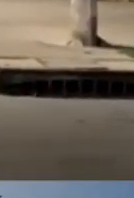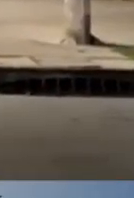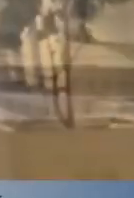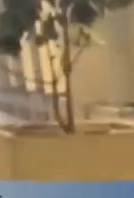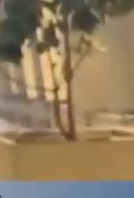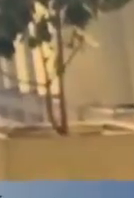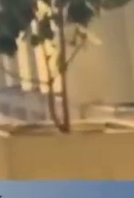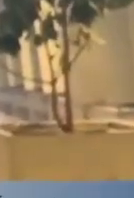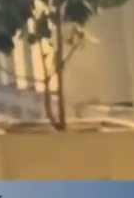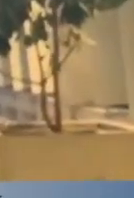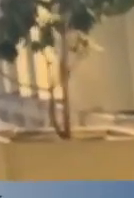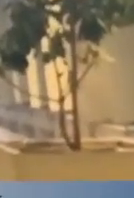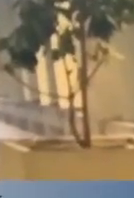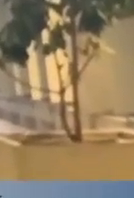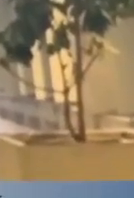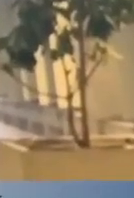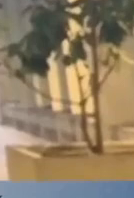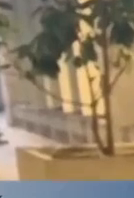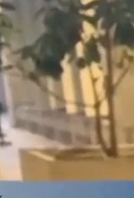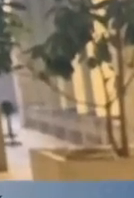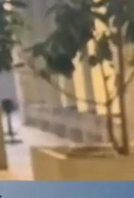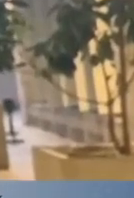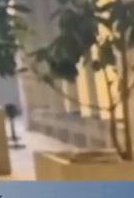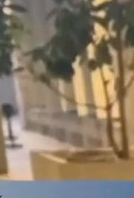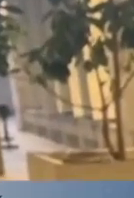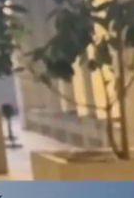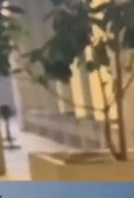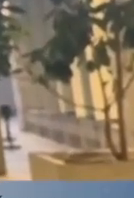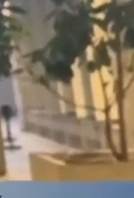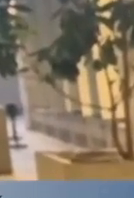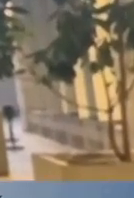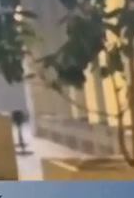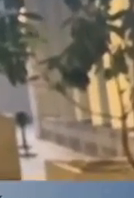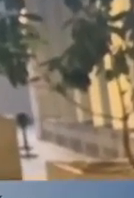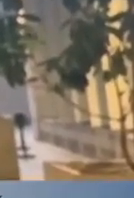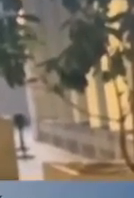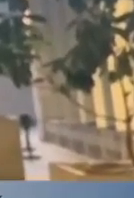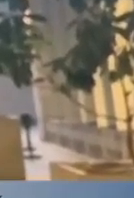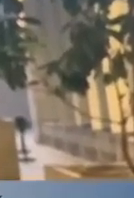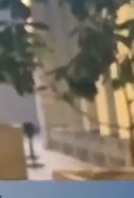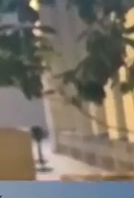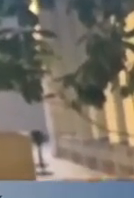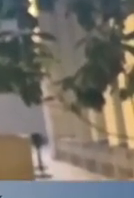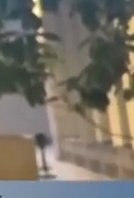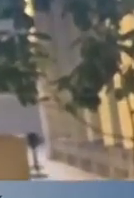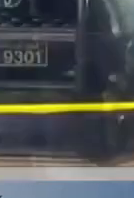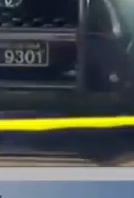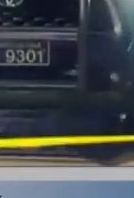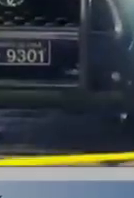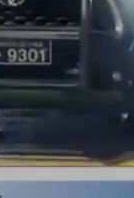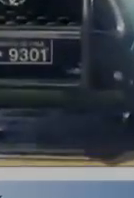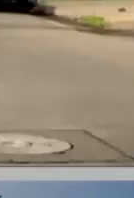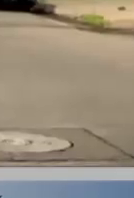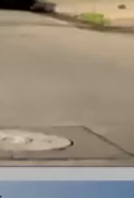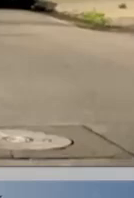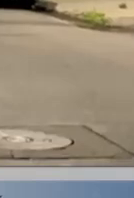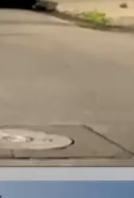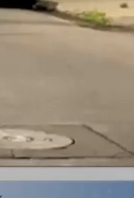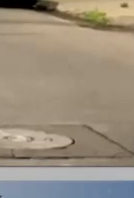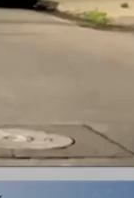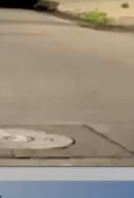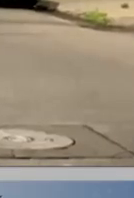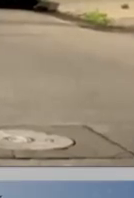civil fue interceptado por 5 individuos quienes intentaron robarle su vehículo y sus pertenencias. Ante esta situación, personal,